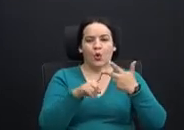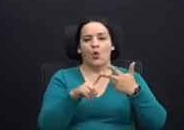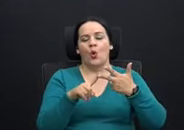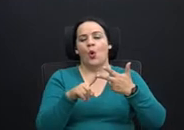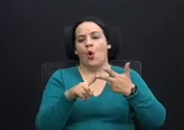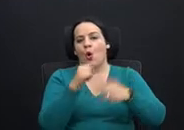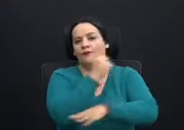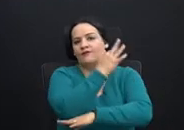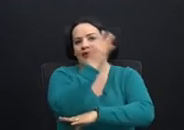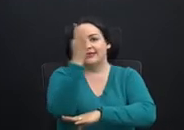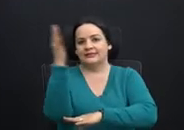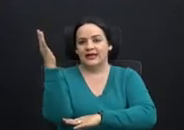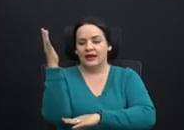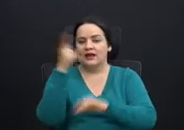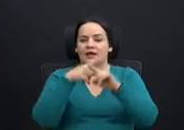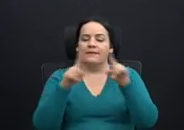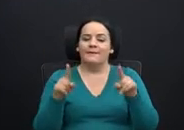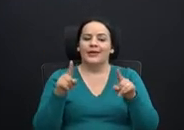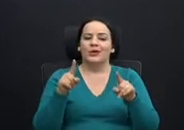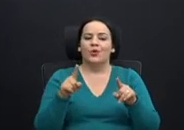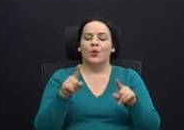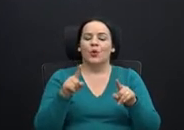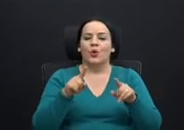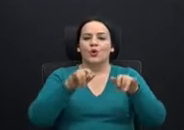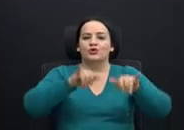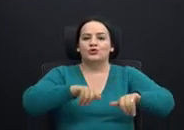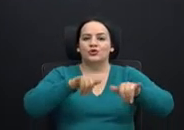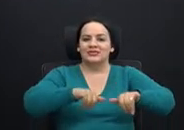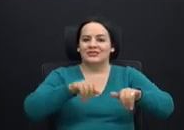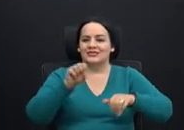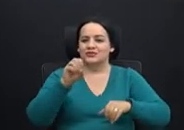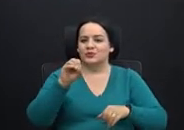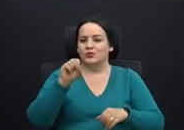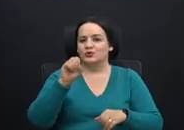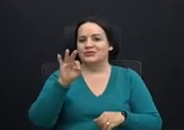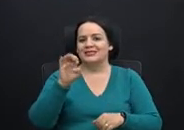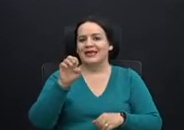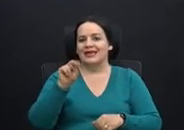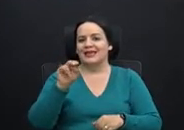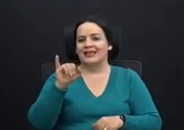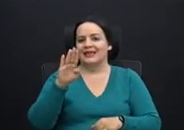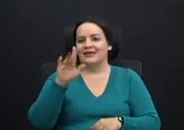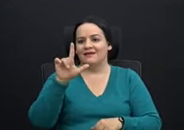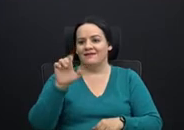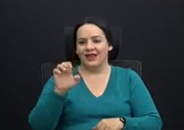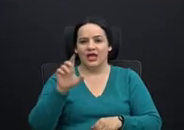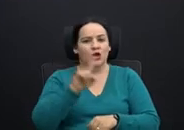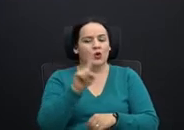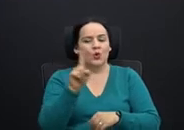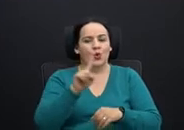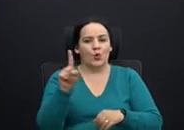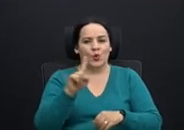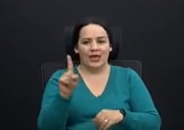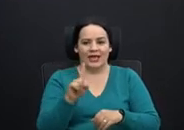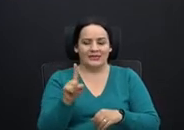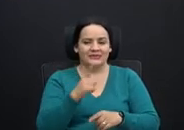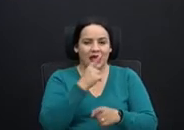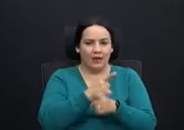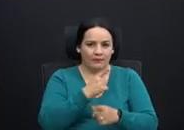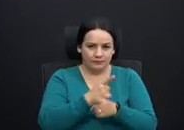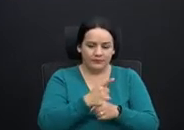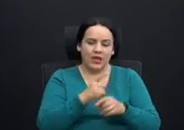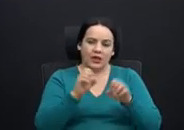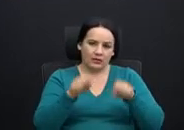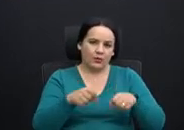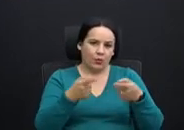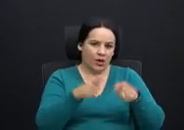Por lo tanto, el término sostenible no es procedente o apropiado, lo que no quiere decir que pueda haber una